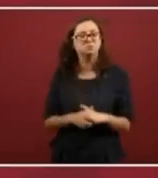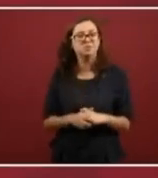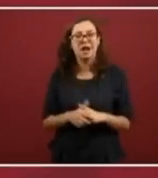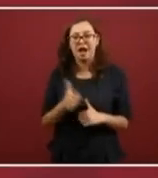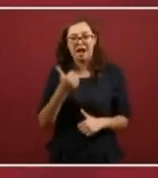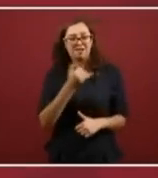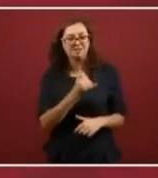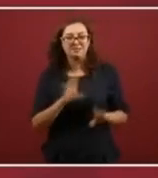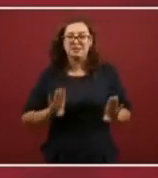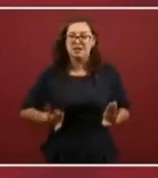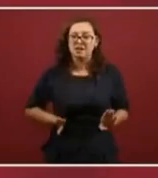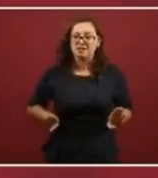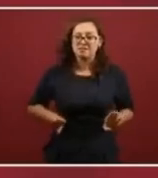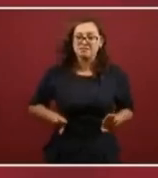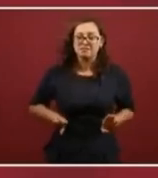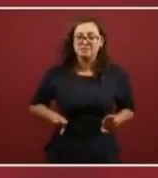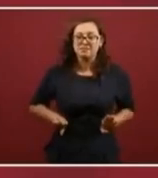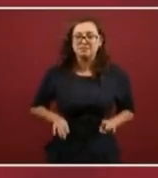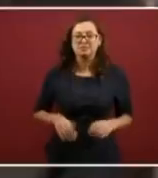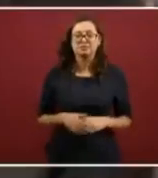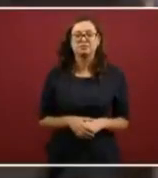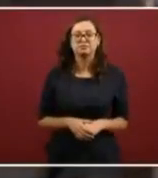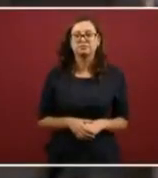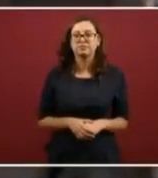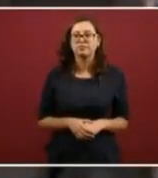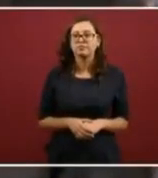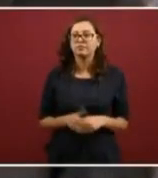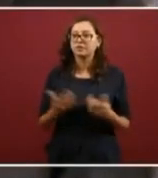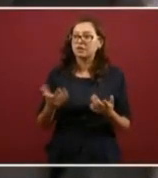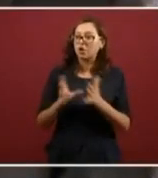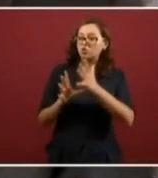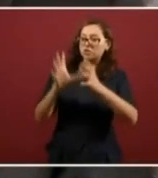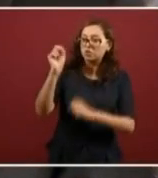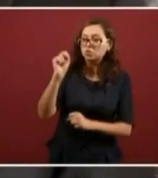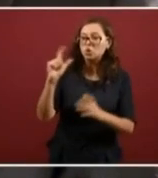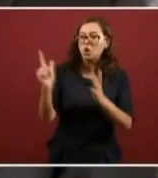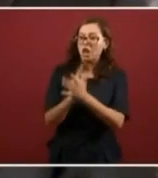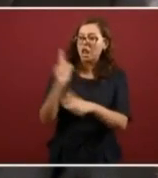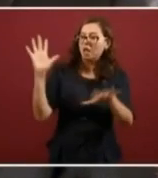el que se llevaran a cabo las llamadas reformas estructurales.